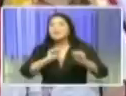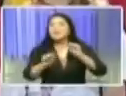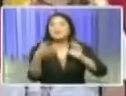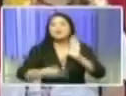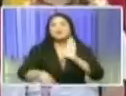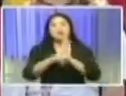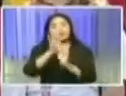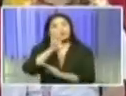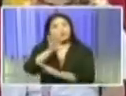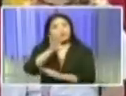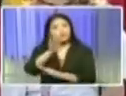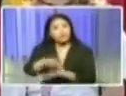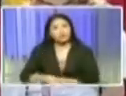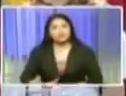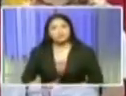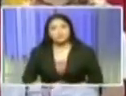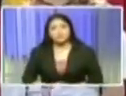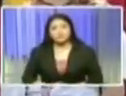derecho al futuro.